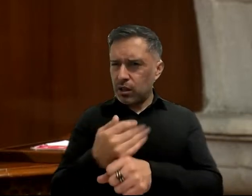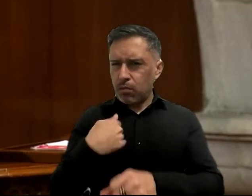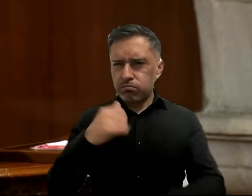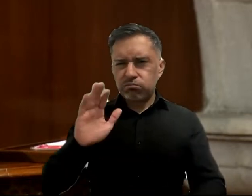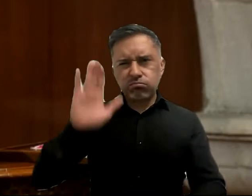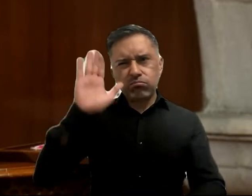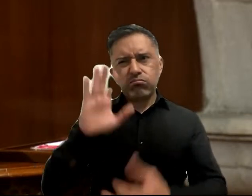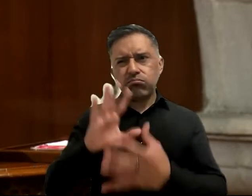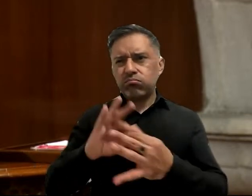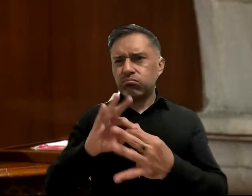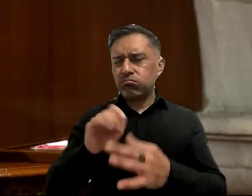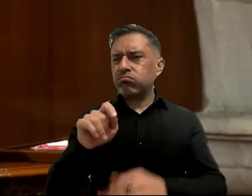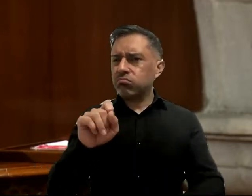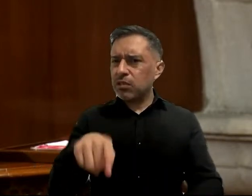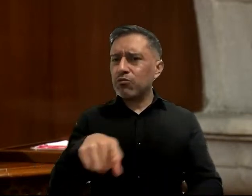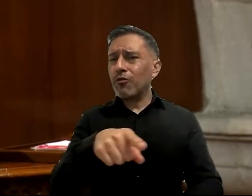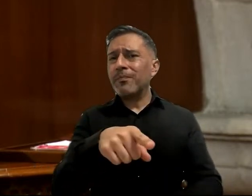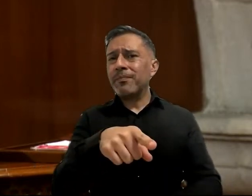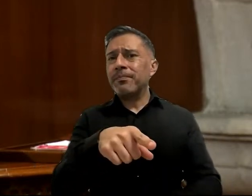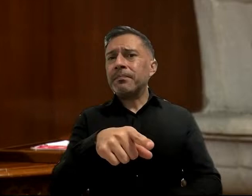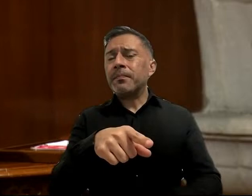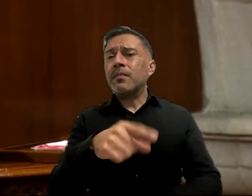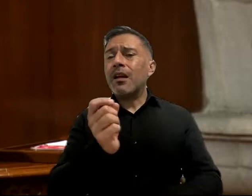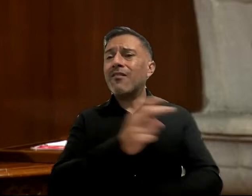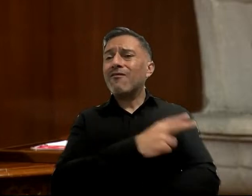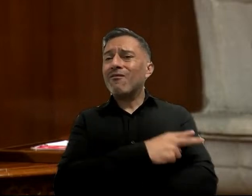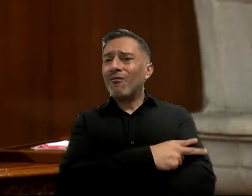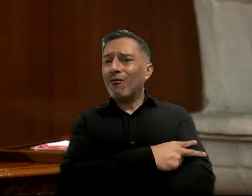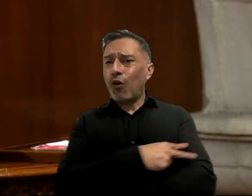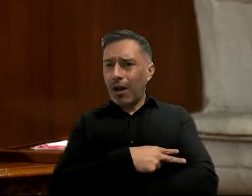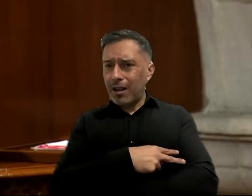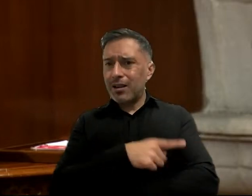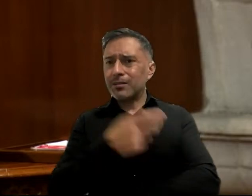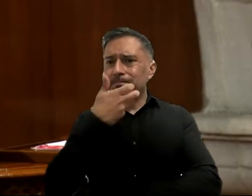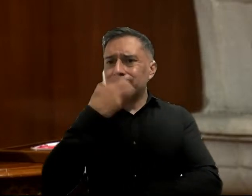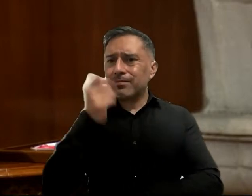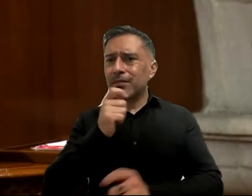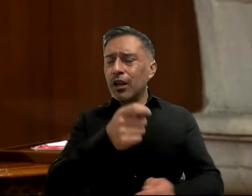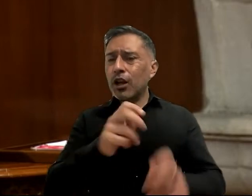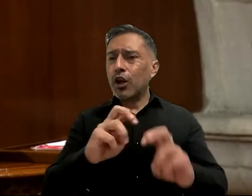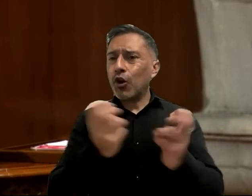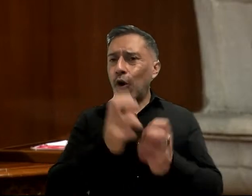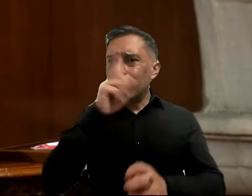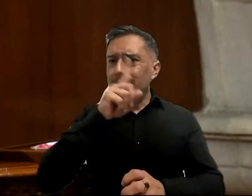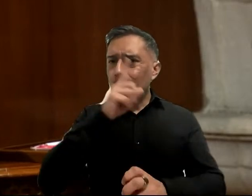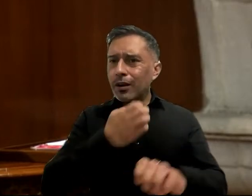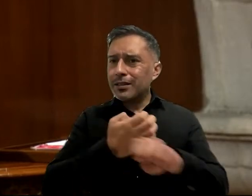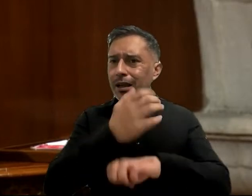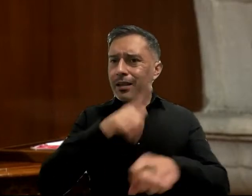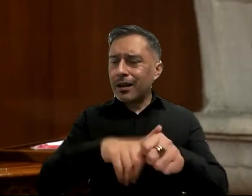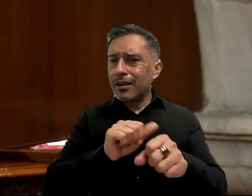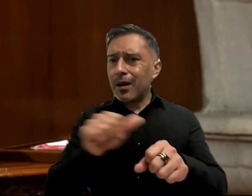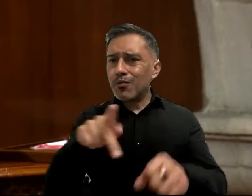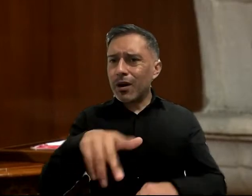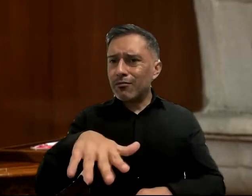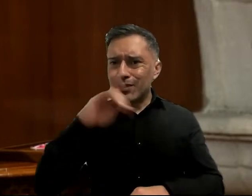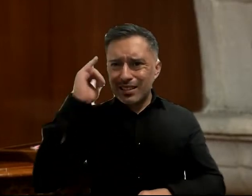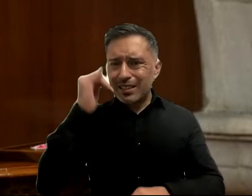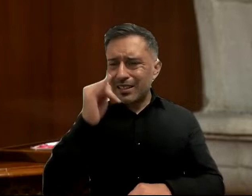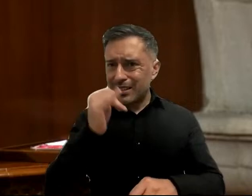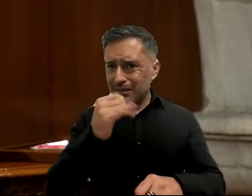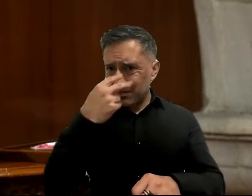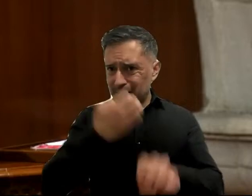sigue pendiente el nombramiento de la vocalía del Consejo Estatal de Atención a los Pueblos Indígenas en el Estado, que no es